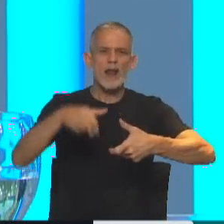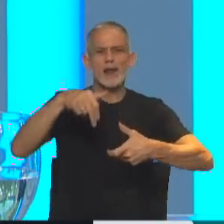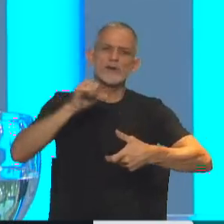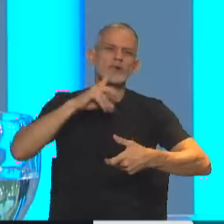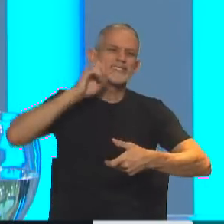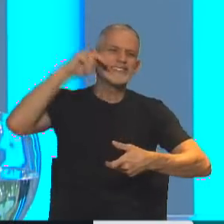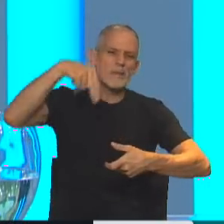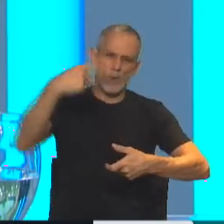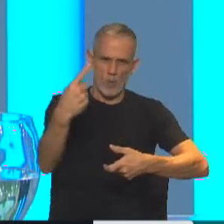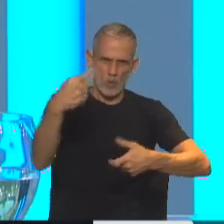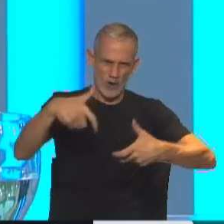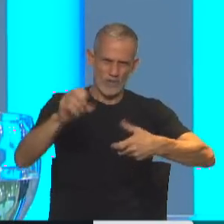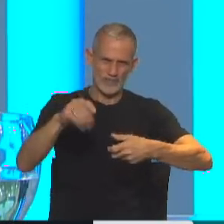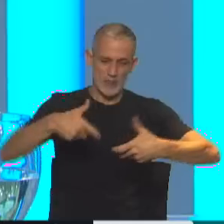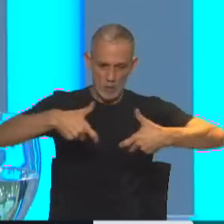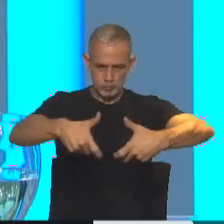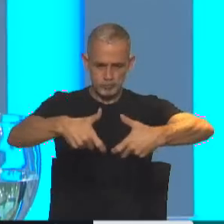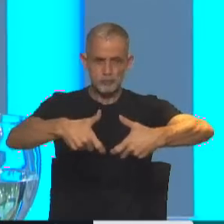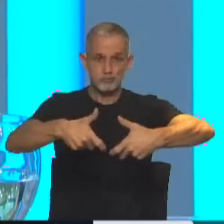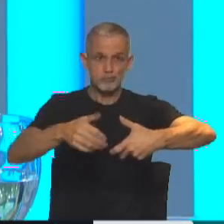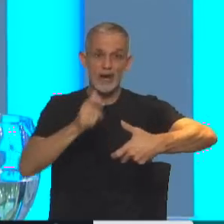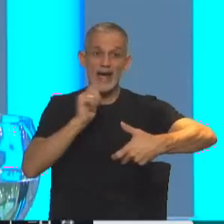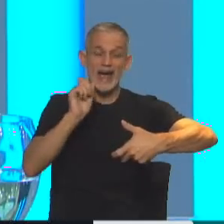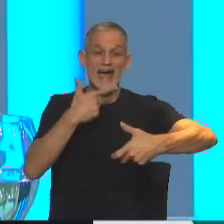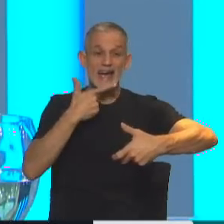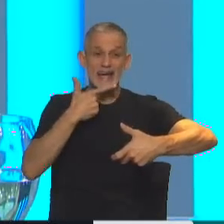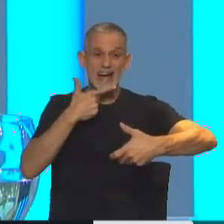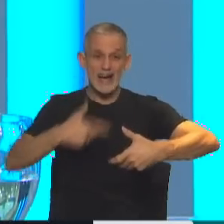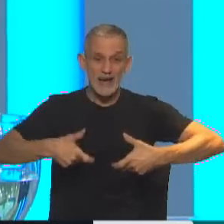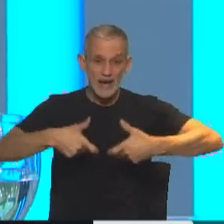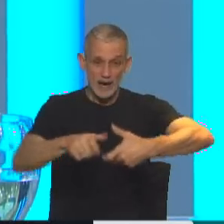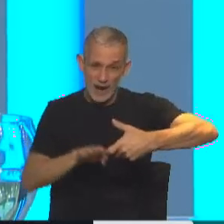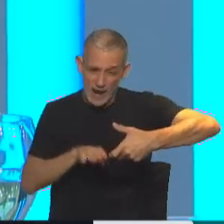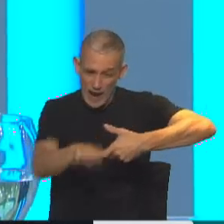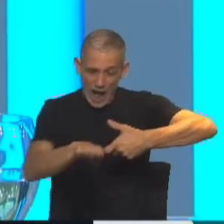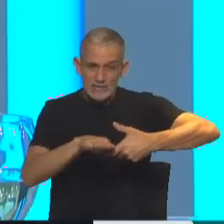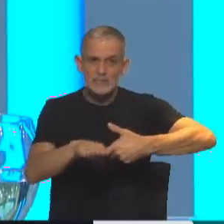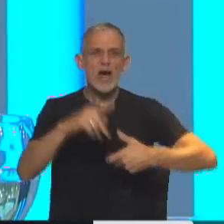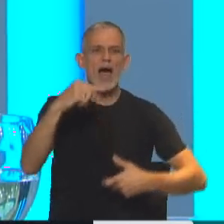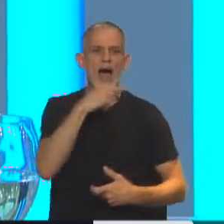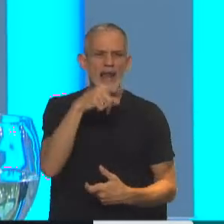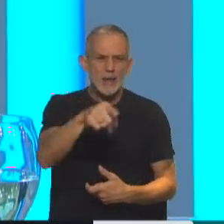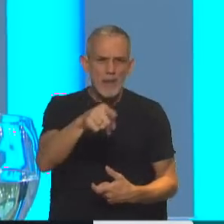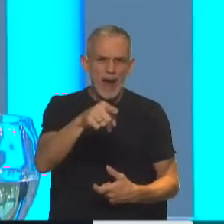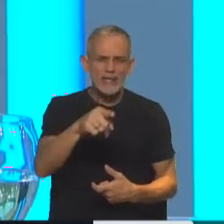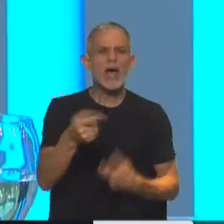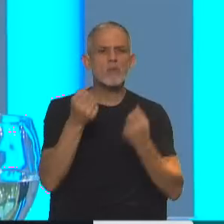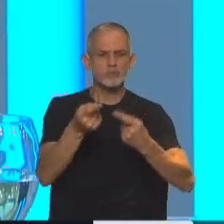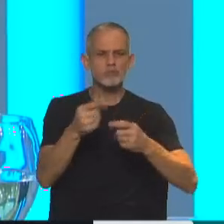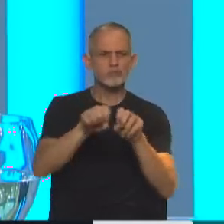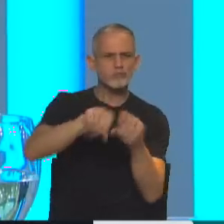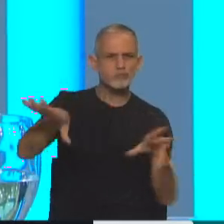1 venimos hablando mucho de este gasoducto porque es un gasoducto muy importante con el que cuenta alemania para proveerse de gas